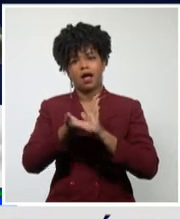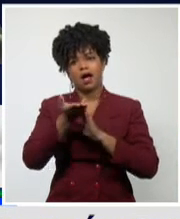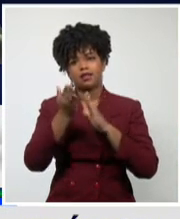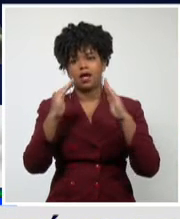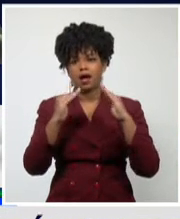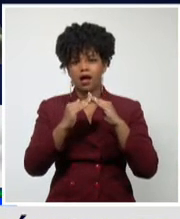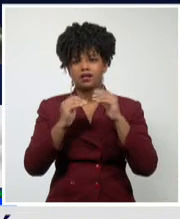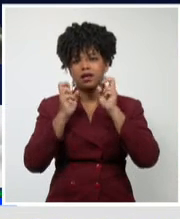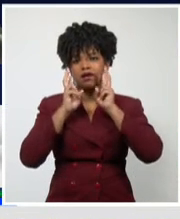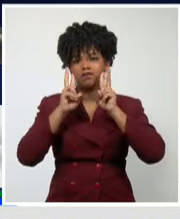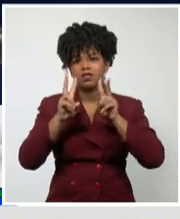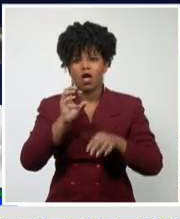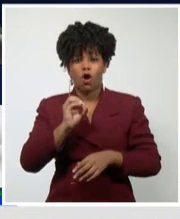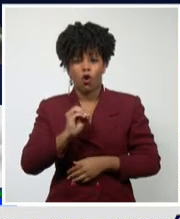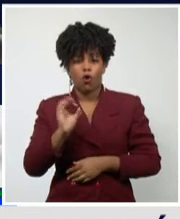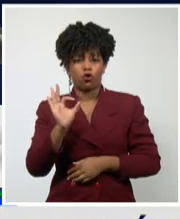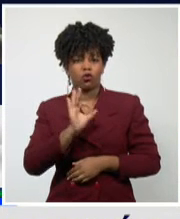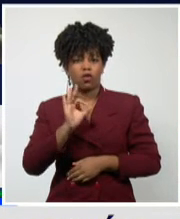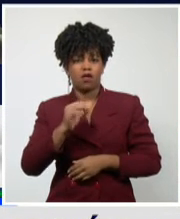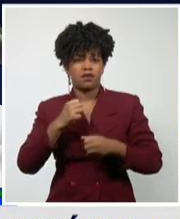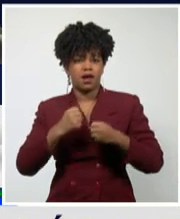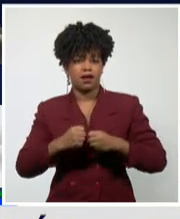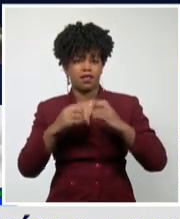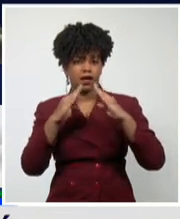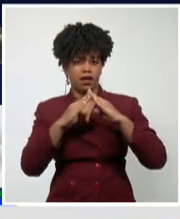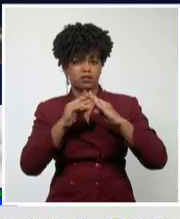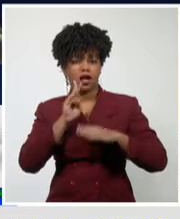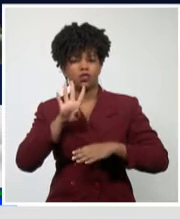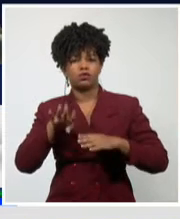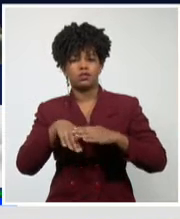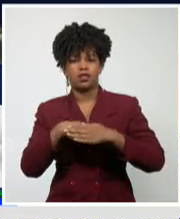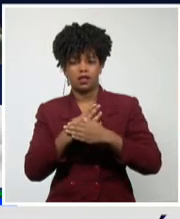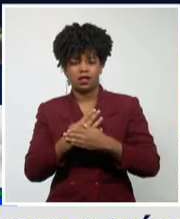vida o todavía en restricción en su domicilio.